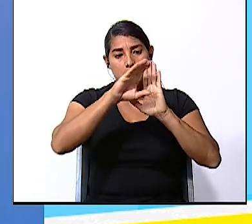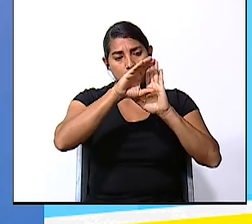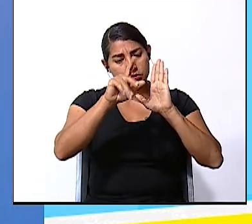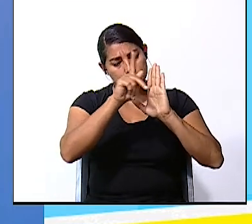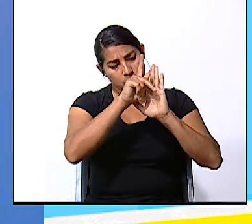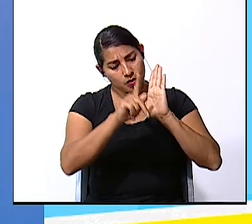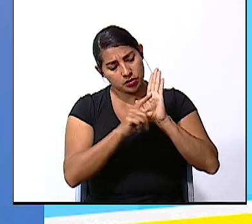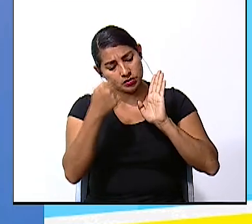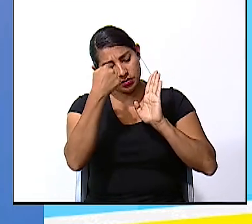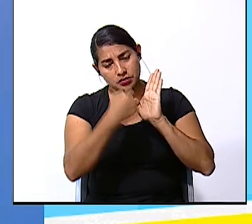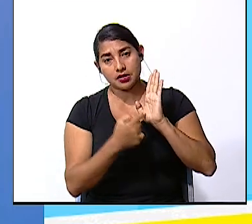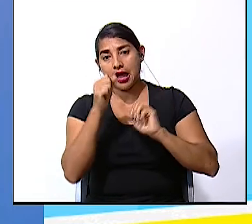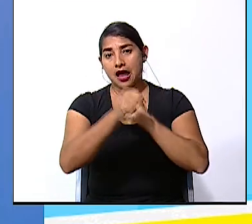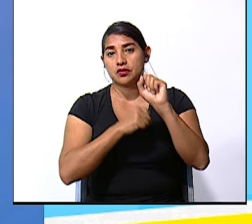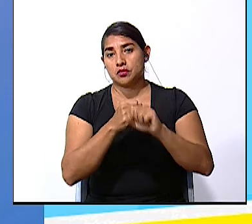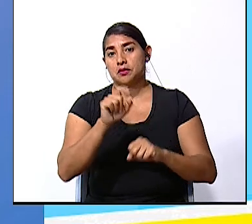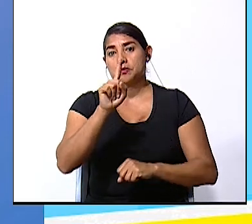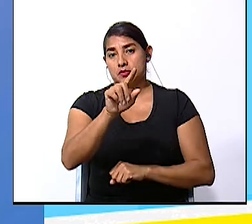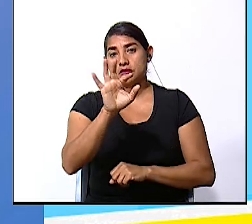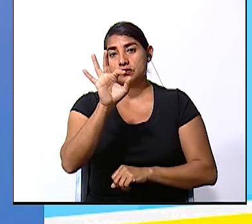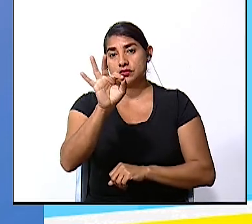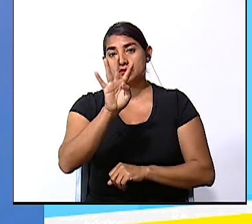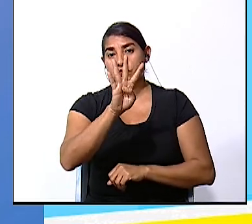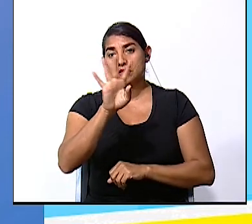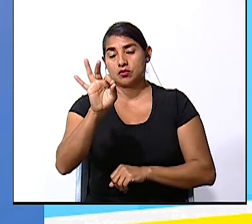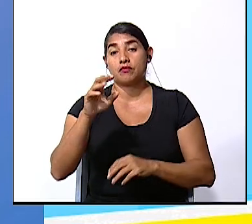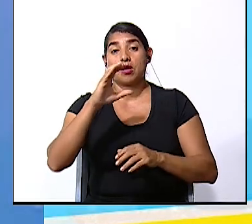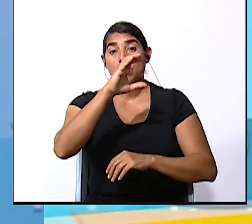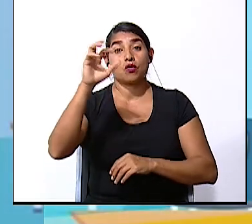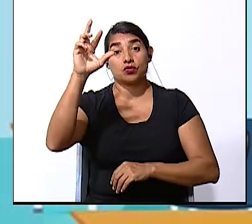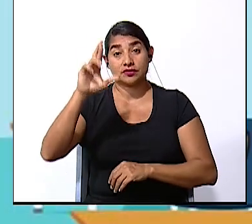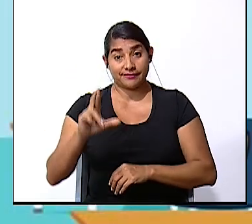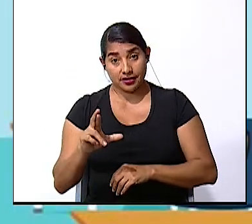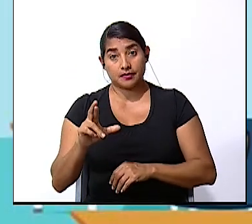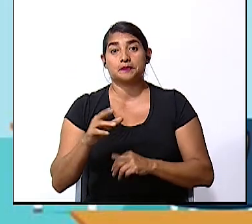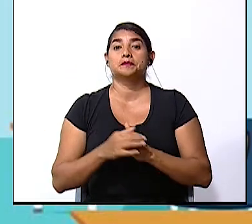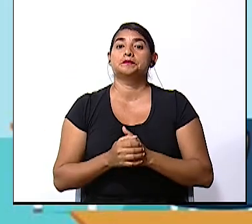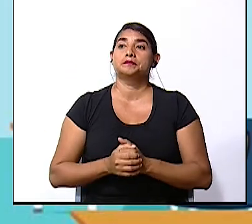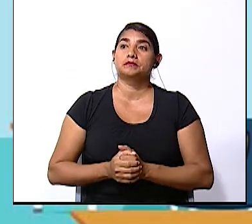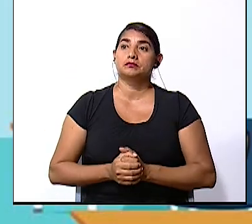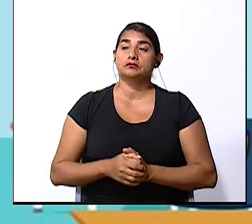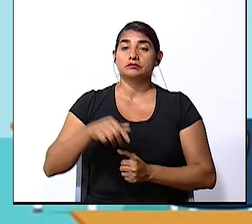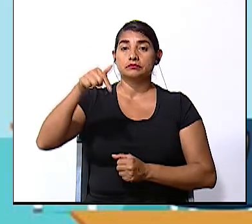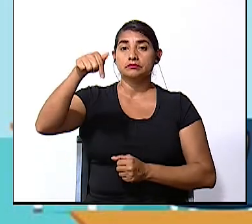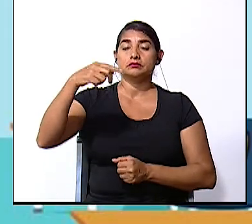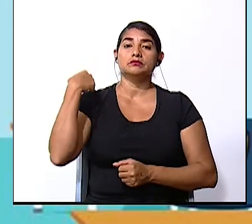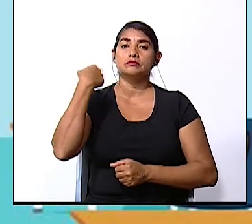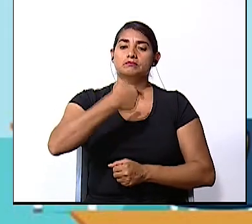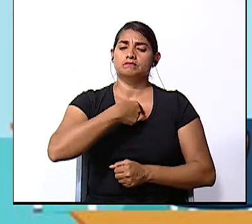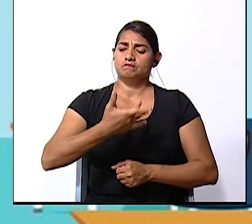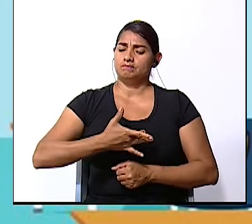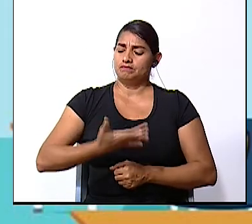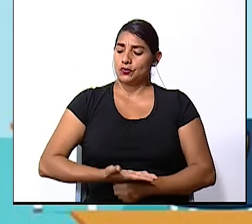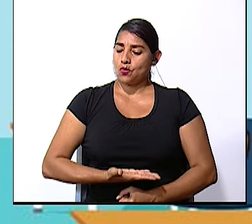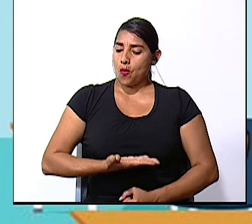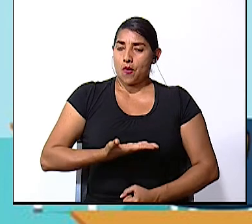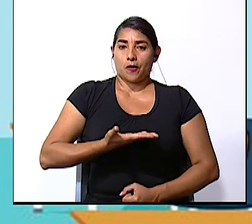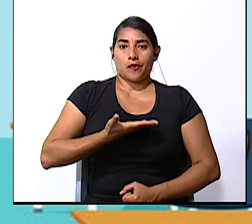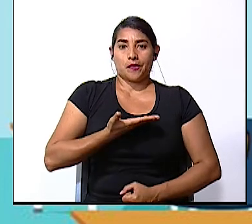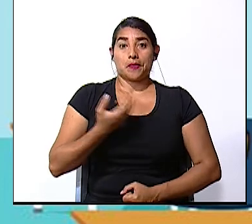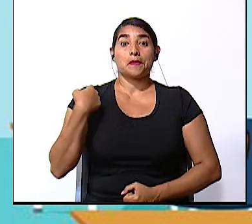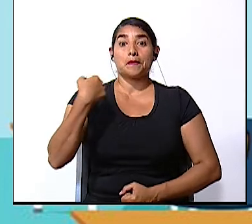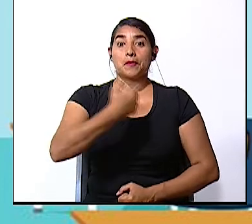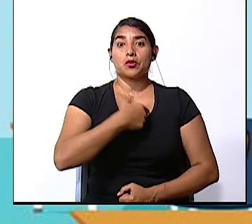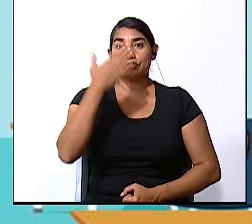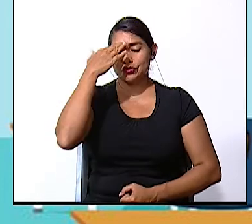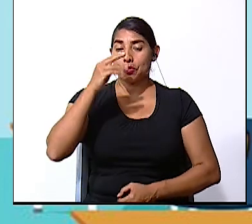Constitución Política de 1949, en el caso de Costa Rica. Hoy debemos sentirnos orgullosos, porque tenemos